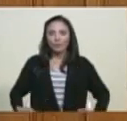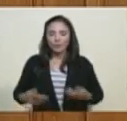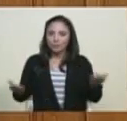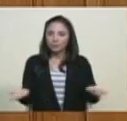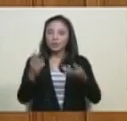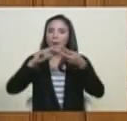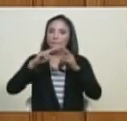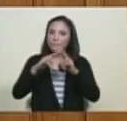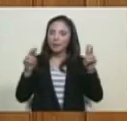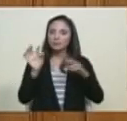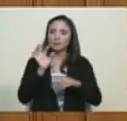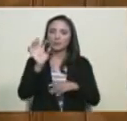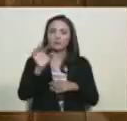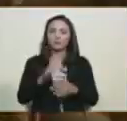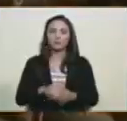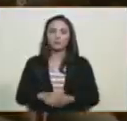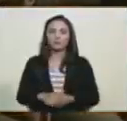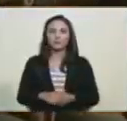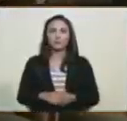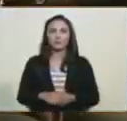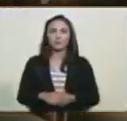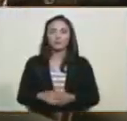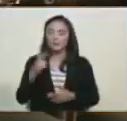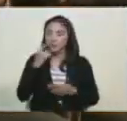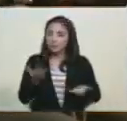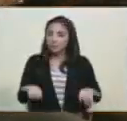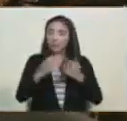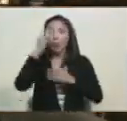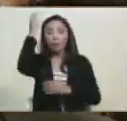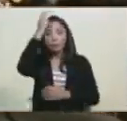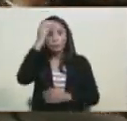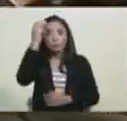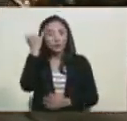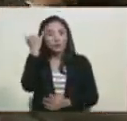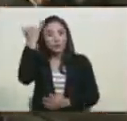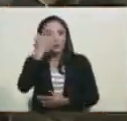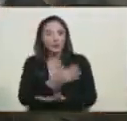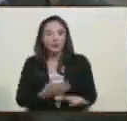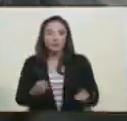de Venezuela. Pero tengamos conciencia.